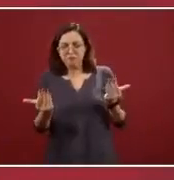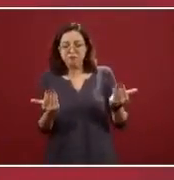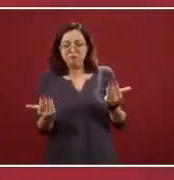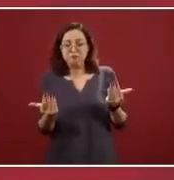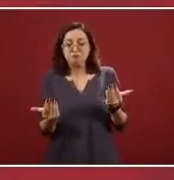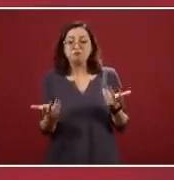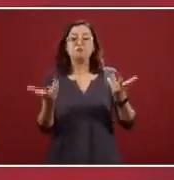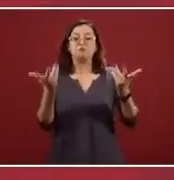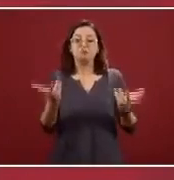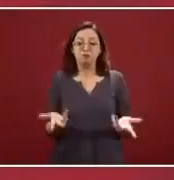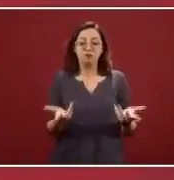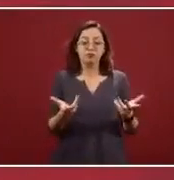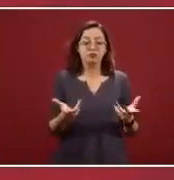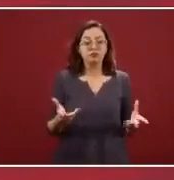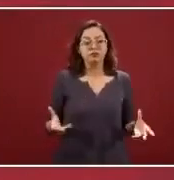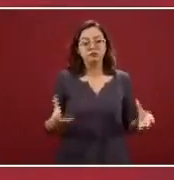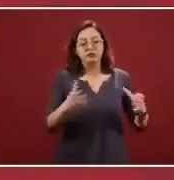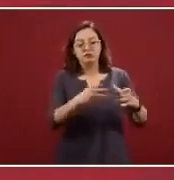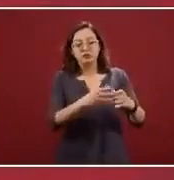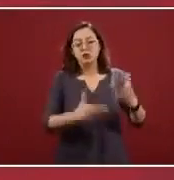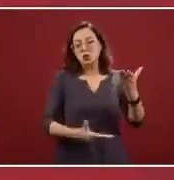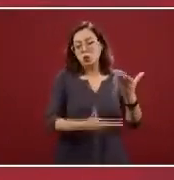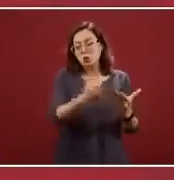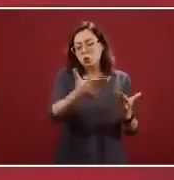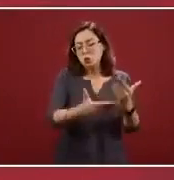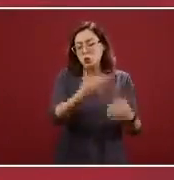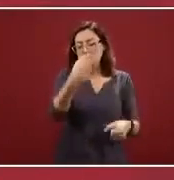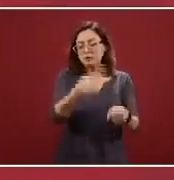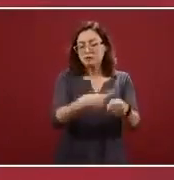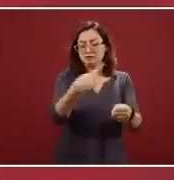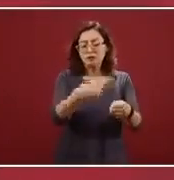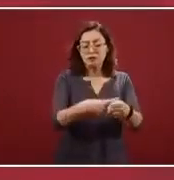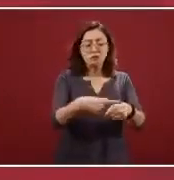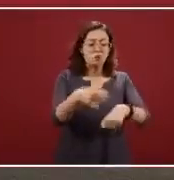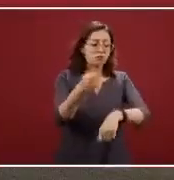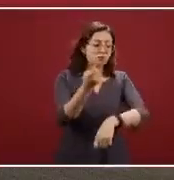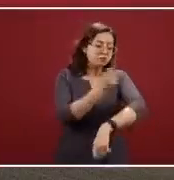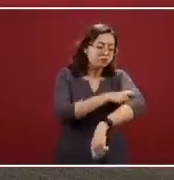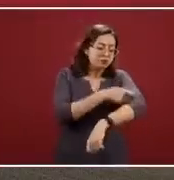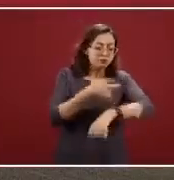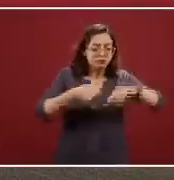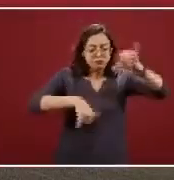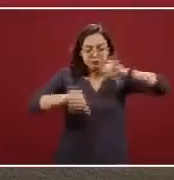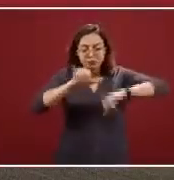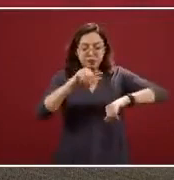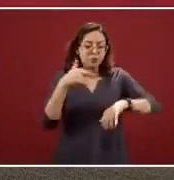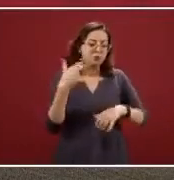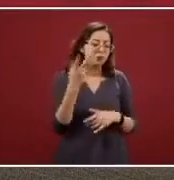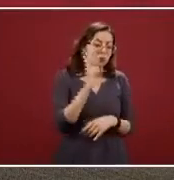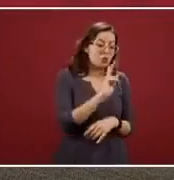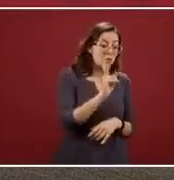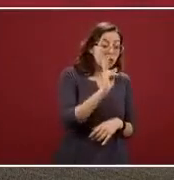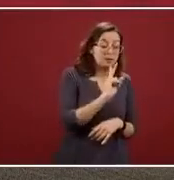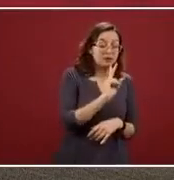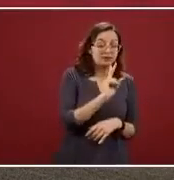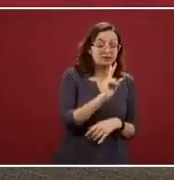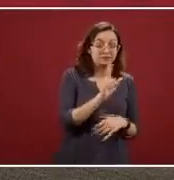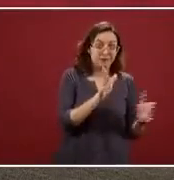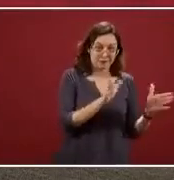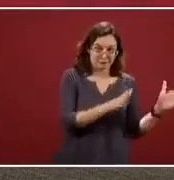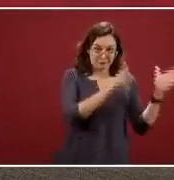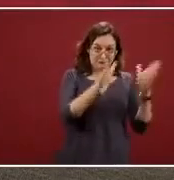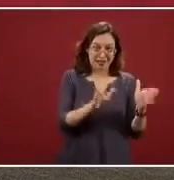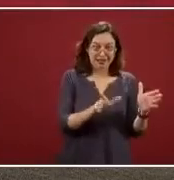muestrear muy poquitos casos o casos muy contados y lo que sería en un momento determinado muestrear a todas las personas